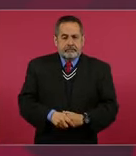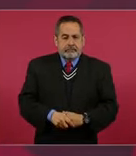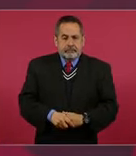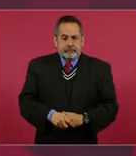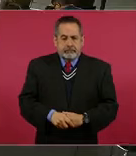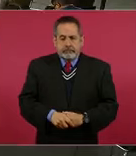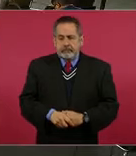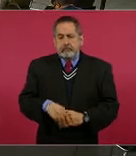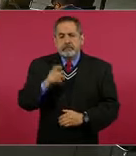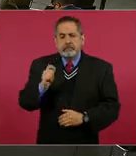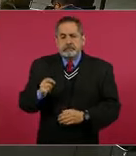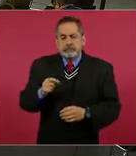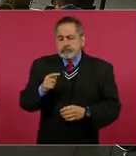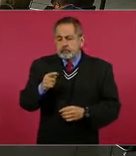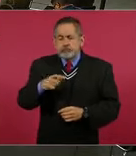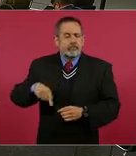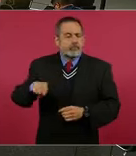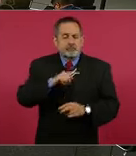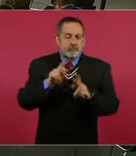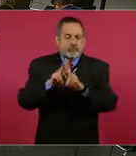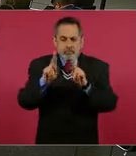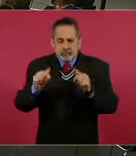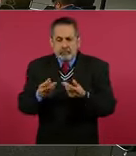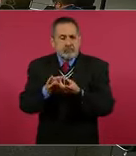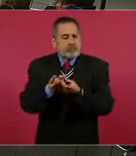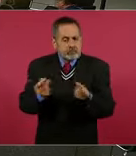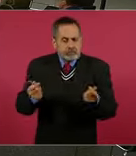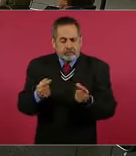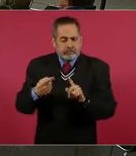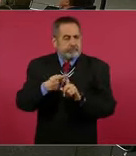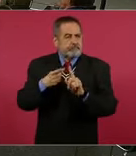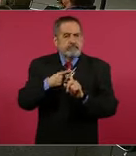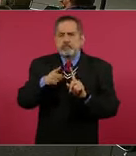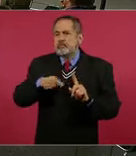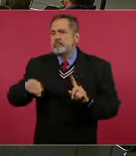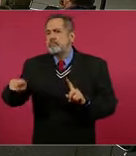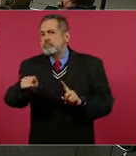una solución pacífica, se pone por delante el interés general.